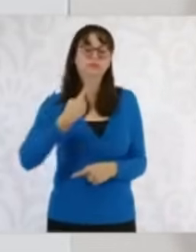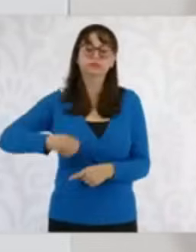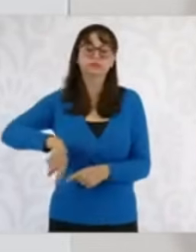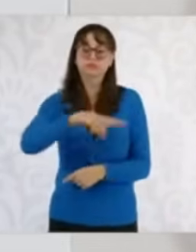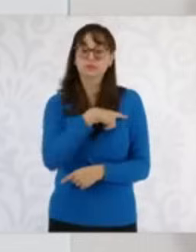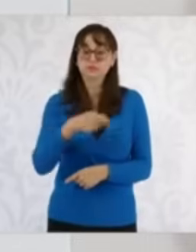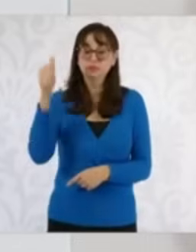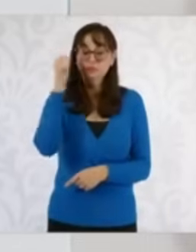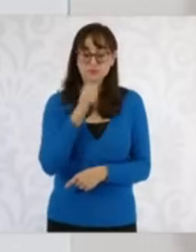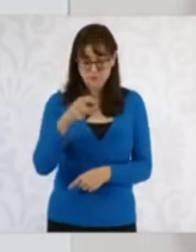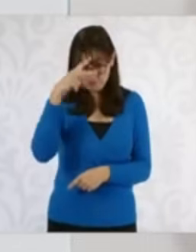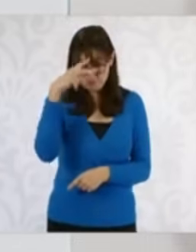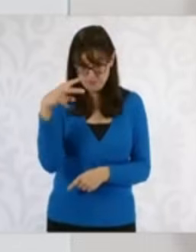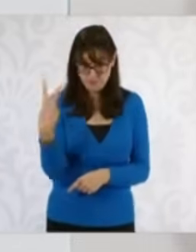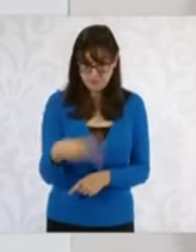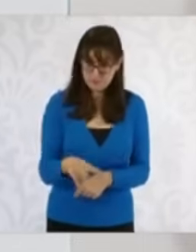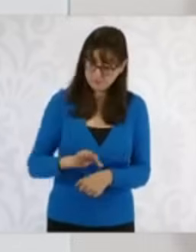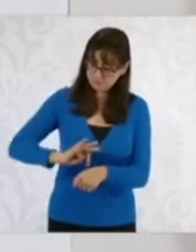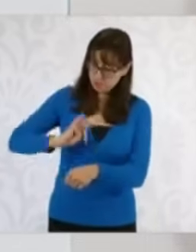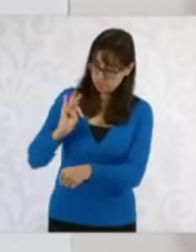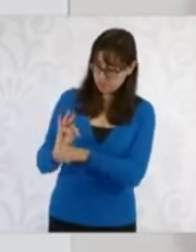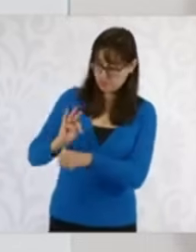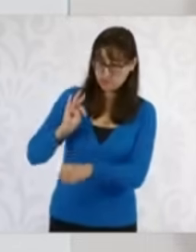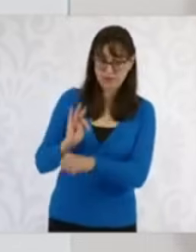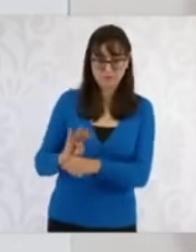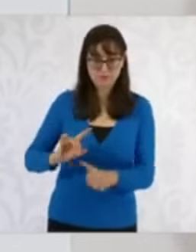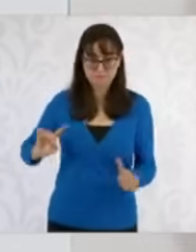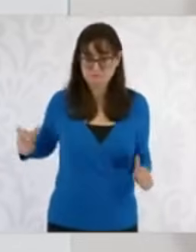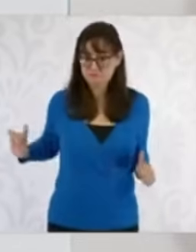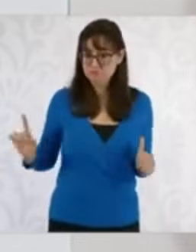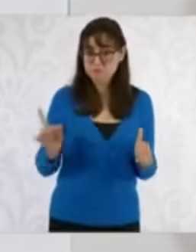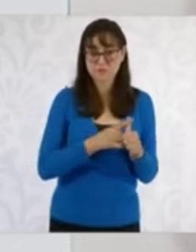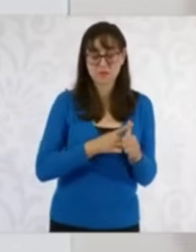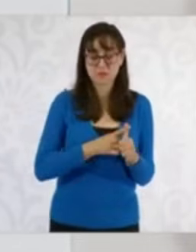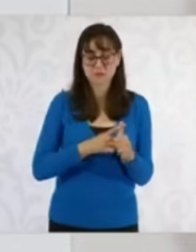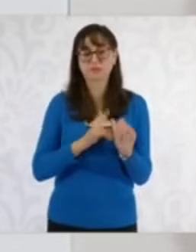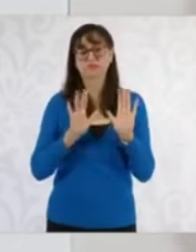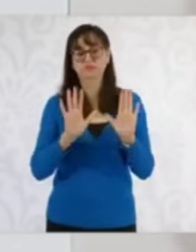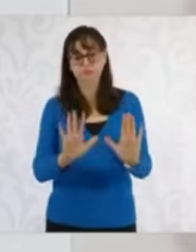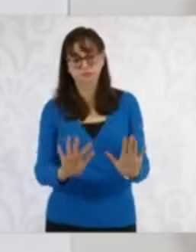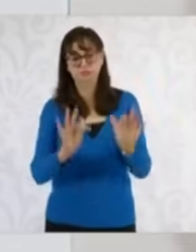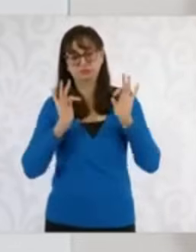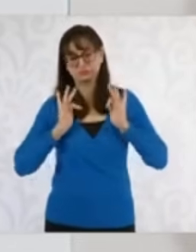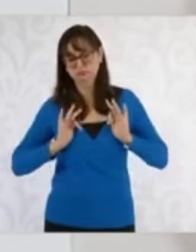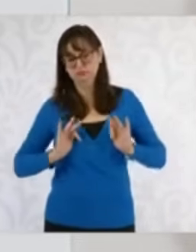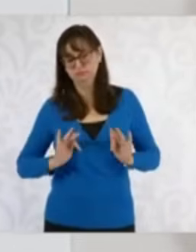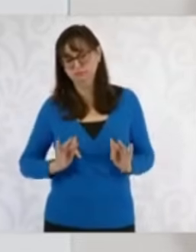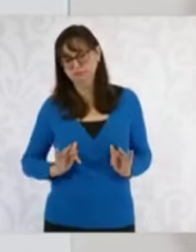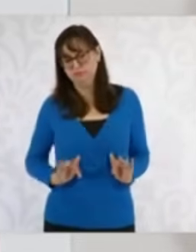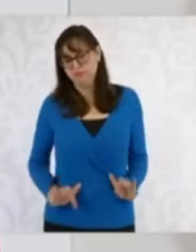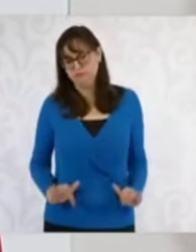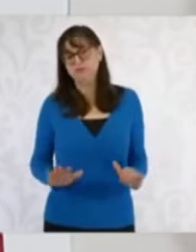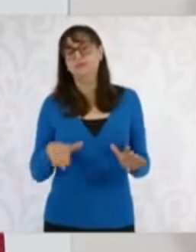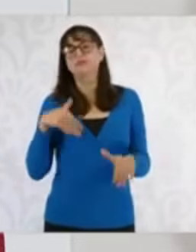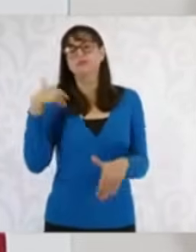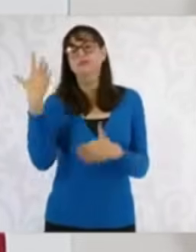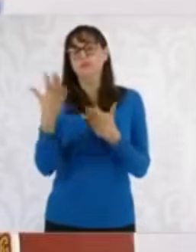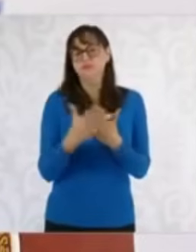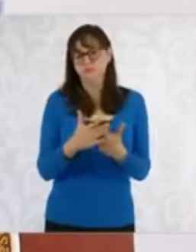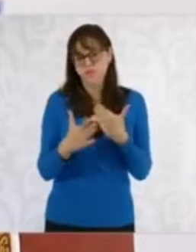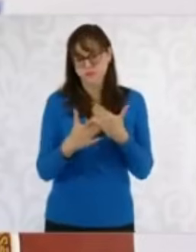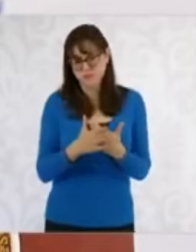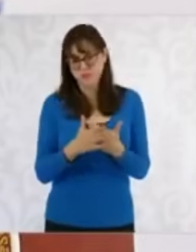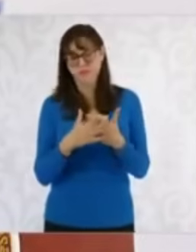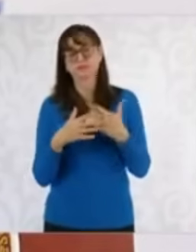a México. Y lo más importante, pues, es en el momento que tengamos la oportunidad de reunirnos, ya sea con el equipo